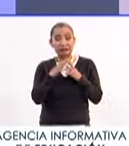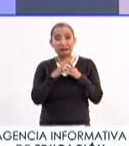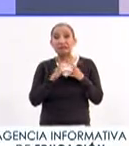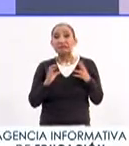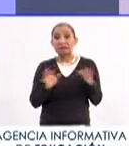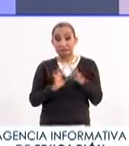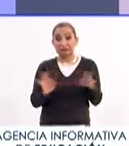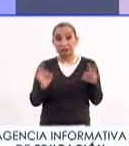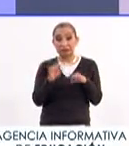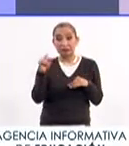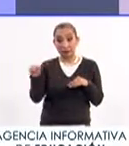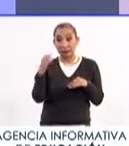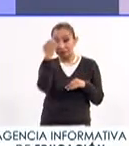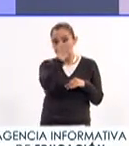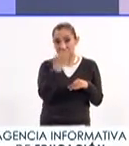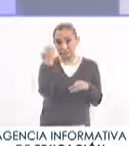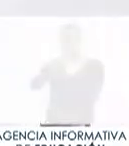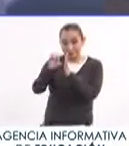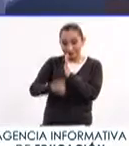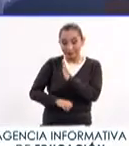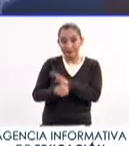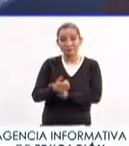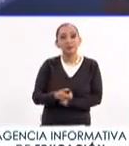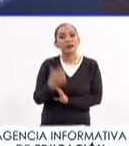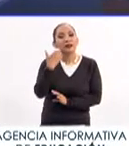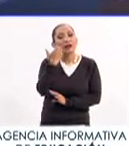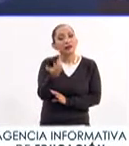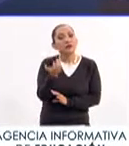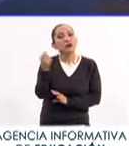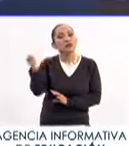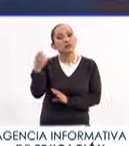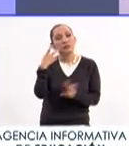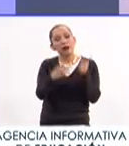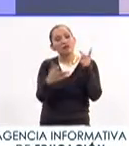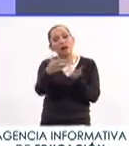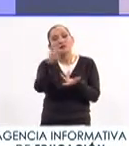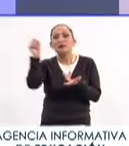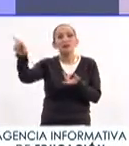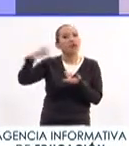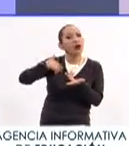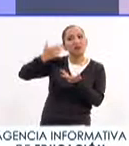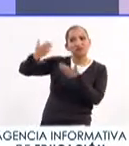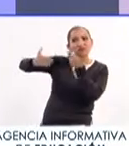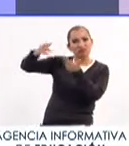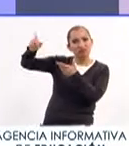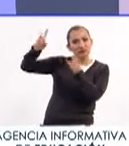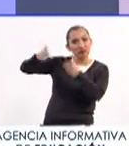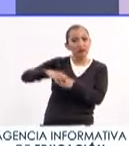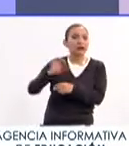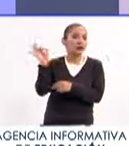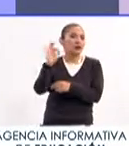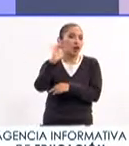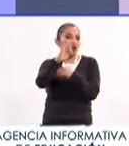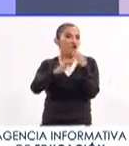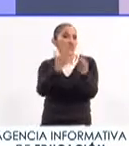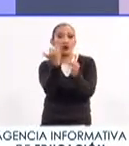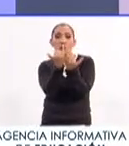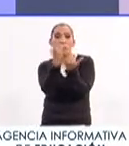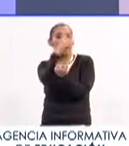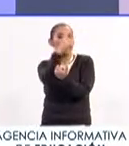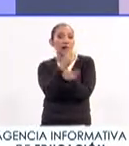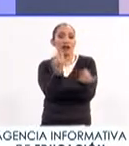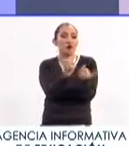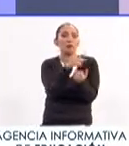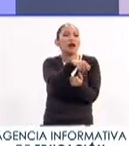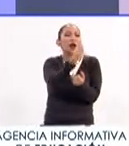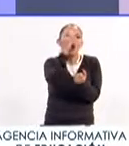muy importantes en evaluación. Y queremos que platiquemos sobre esos temas. Tal vez no todos se adapten a México,